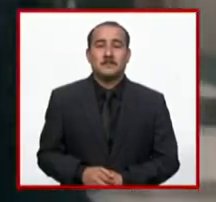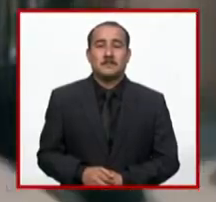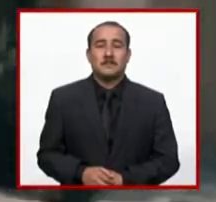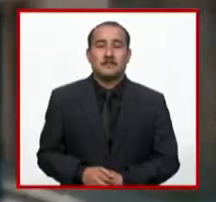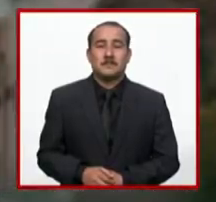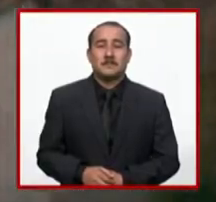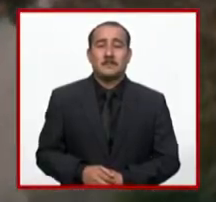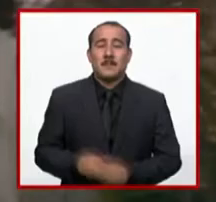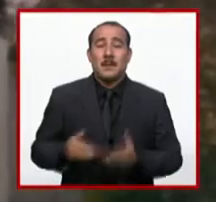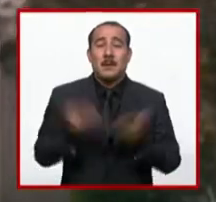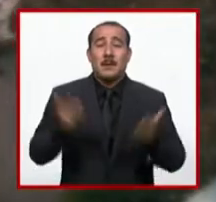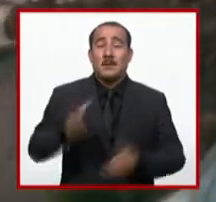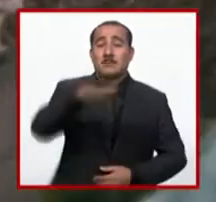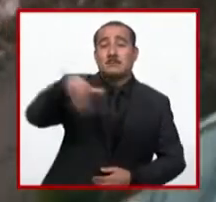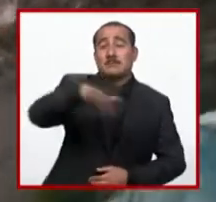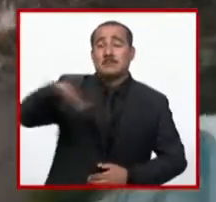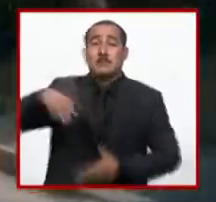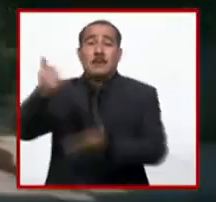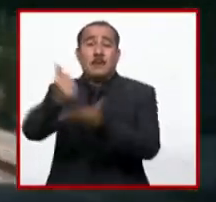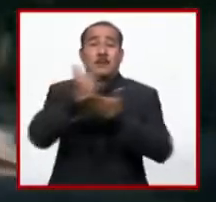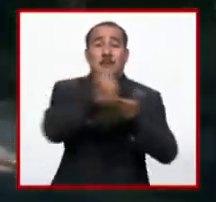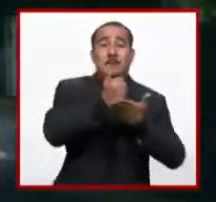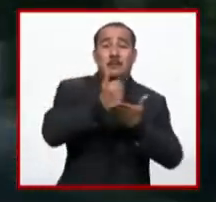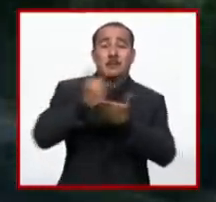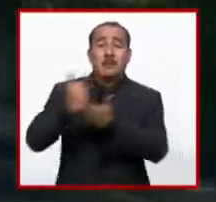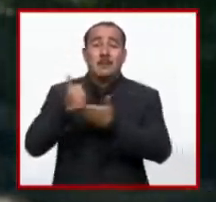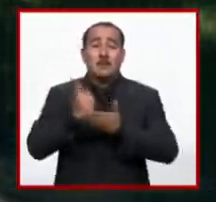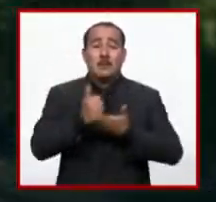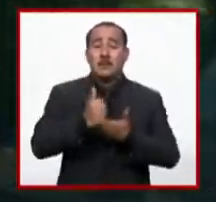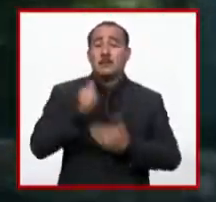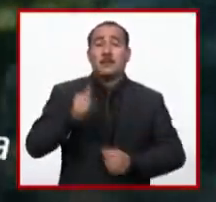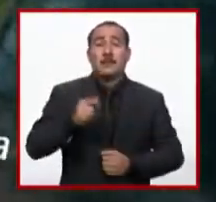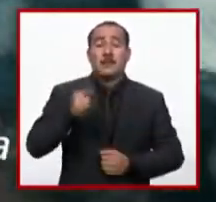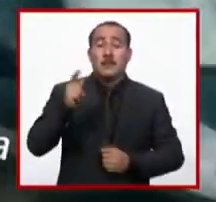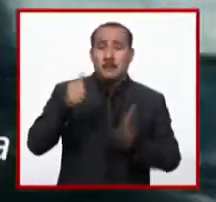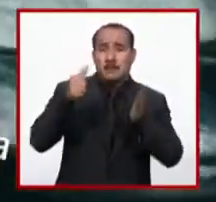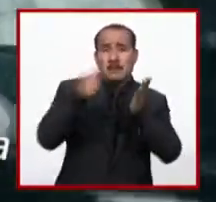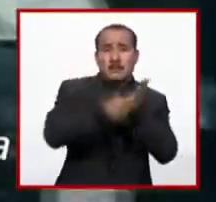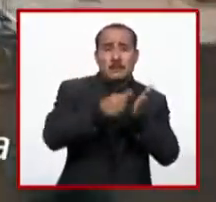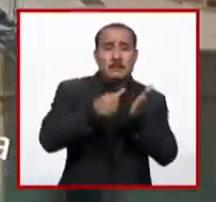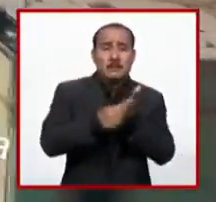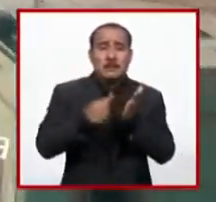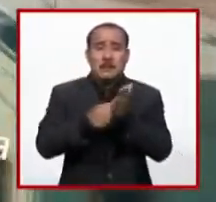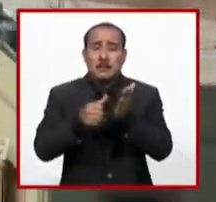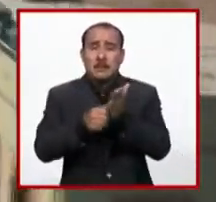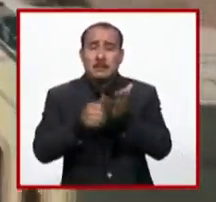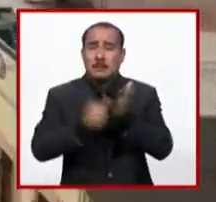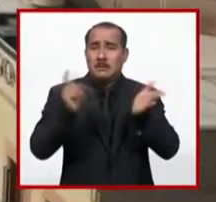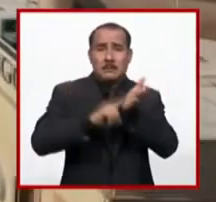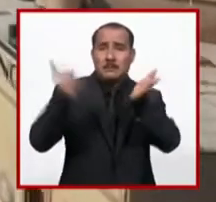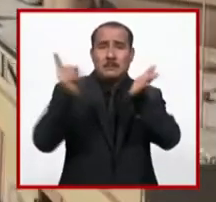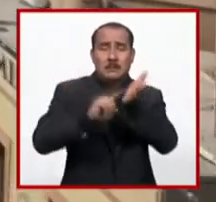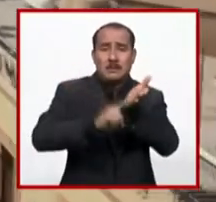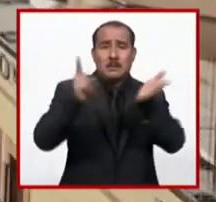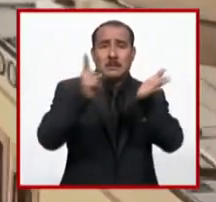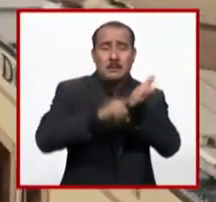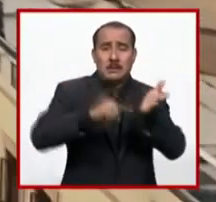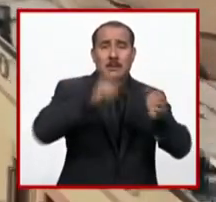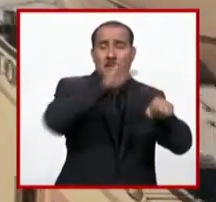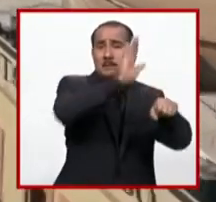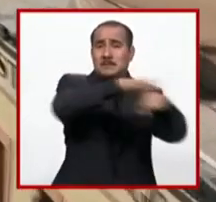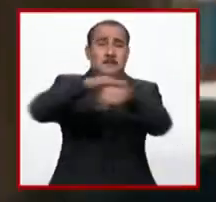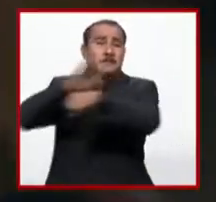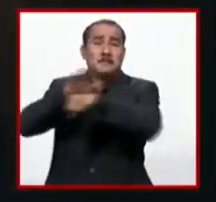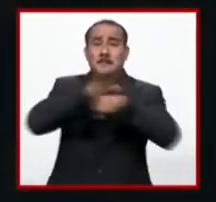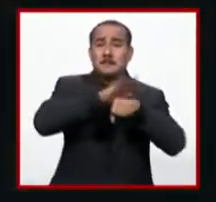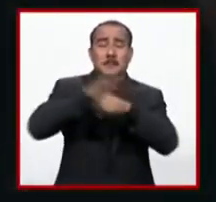Ahora me encuentro corriendo en busca de ayuda, pero así como Esther, cuento con un botón de emergencia que manda un llamado de auxilio a